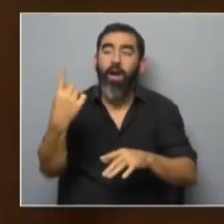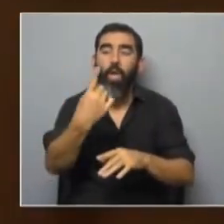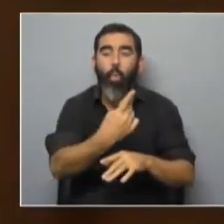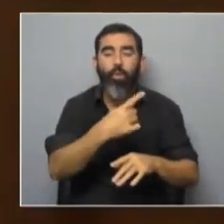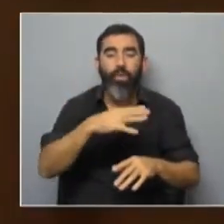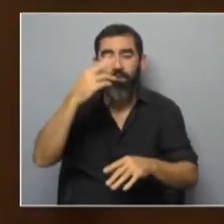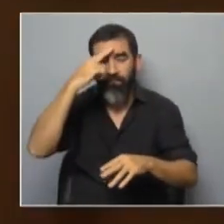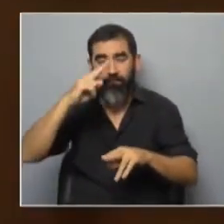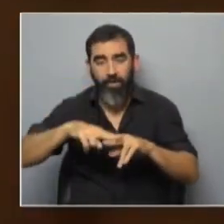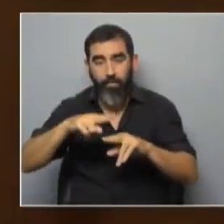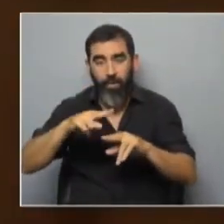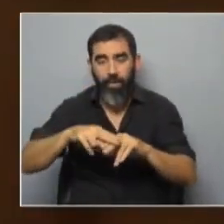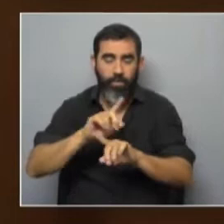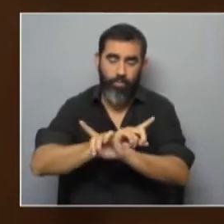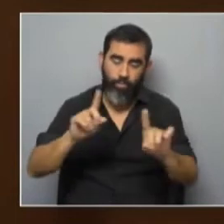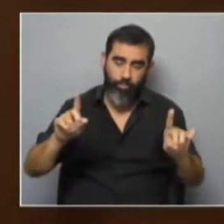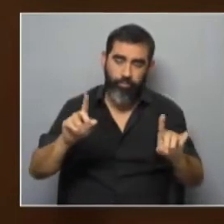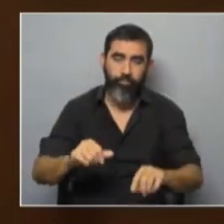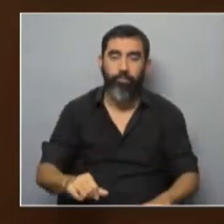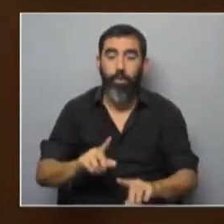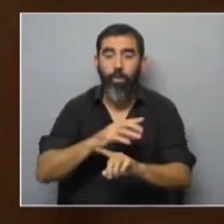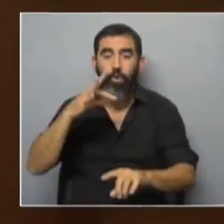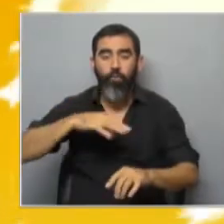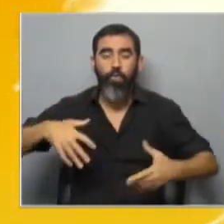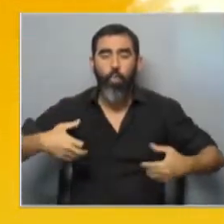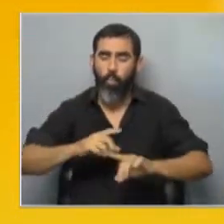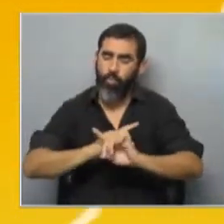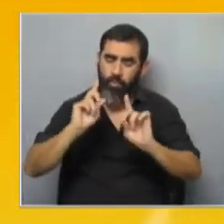de las enfermedades que tengamos mención, y no va a pasar con la viruela del mono.